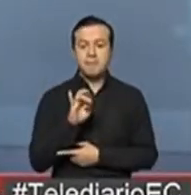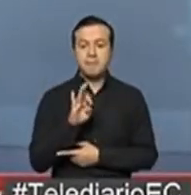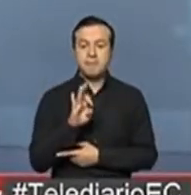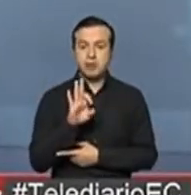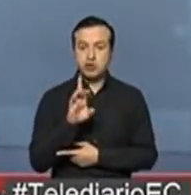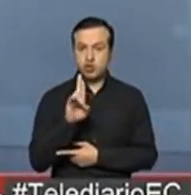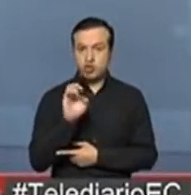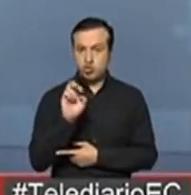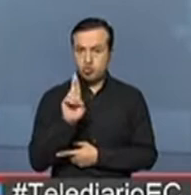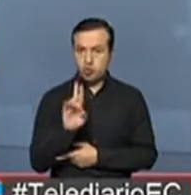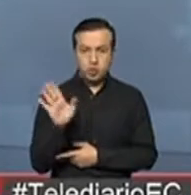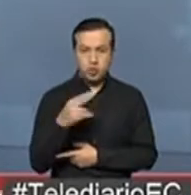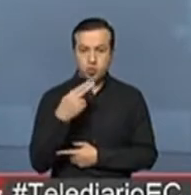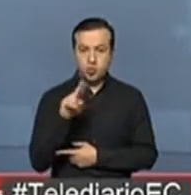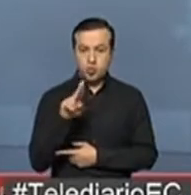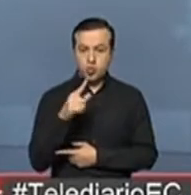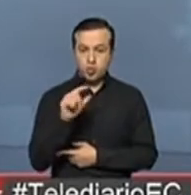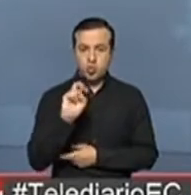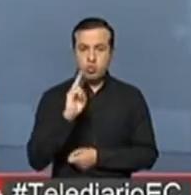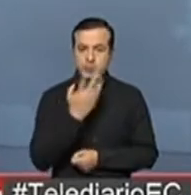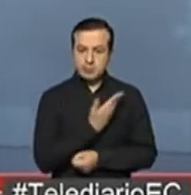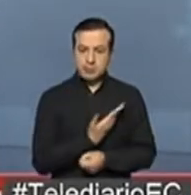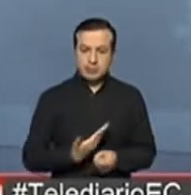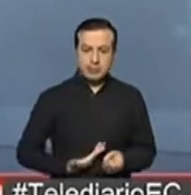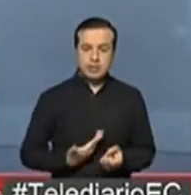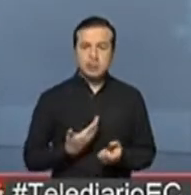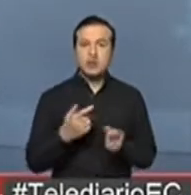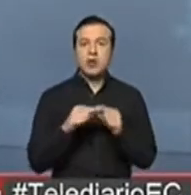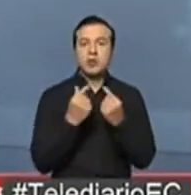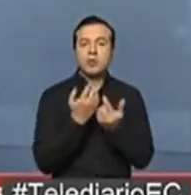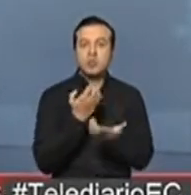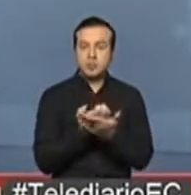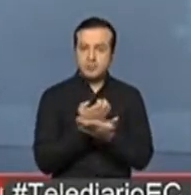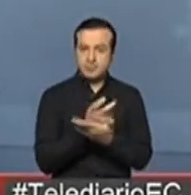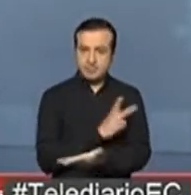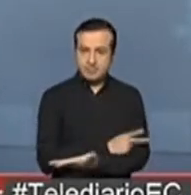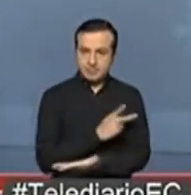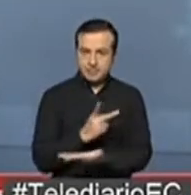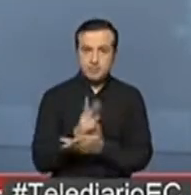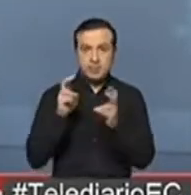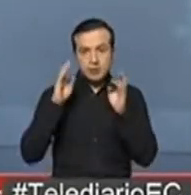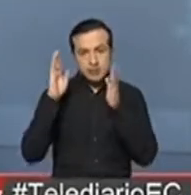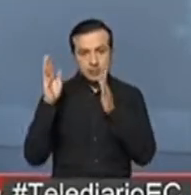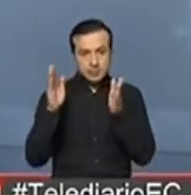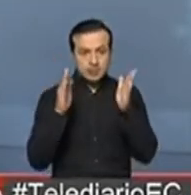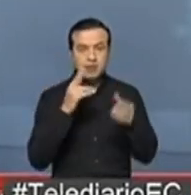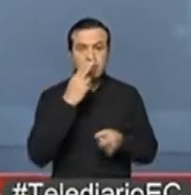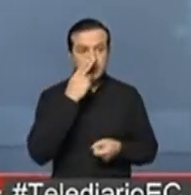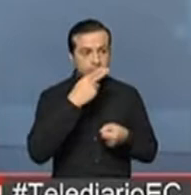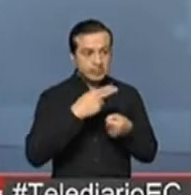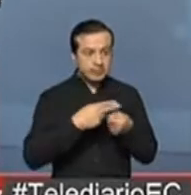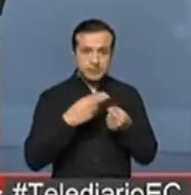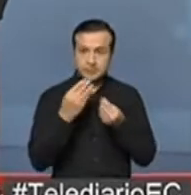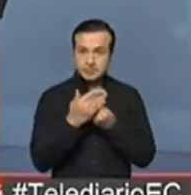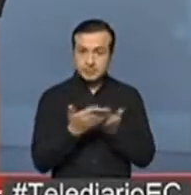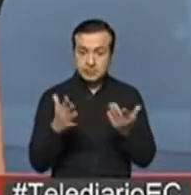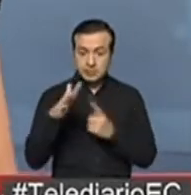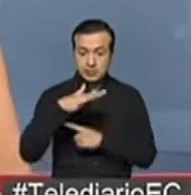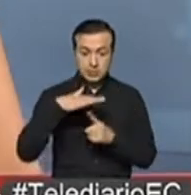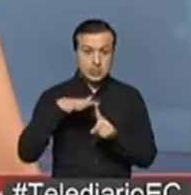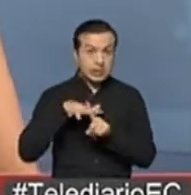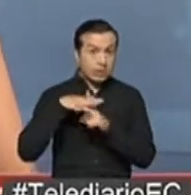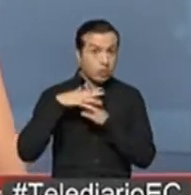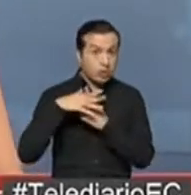vicepresidente del colegio de economistas para hablar acerca de esta discusión que se da hoy en día de la focalización de los subsidios y también la situación económica